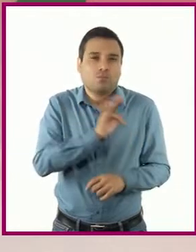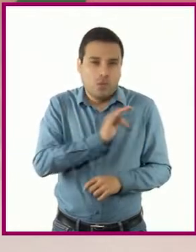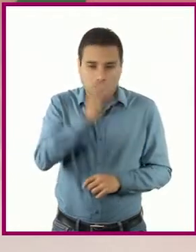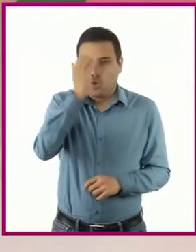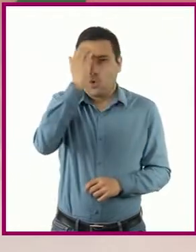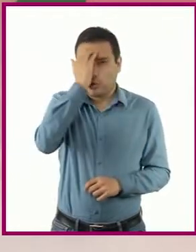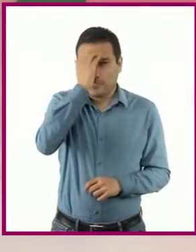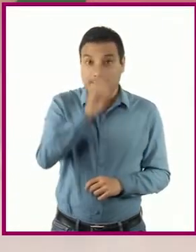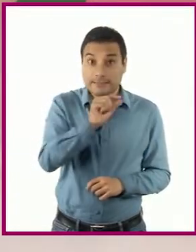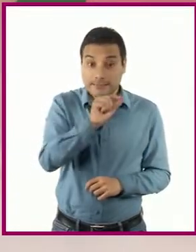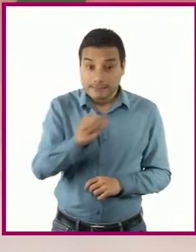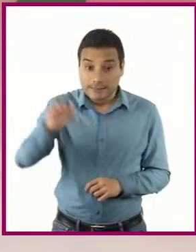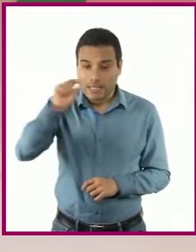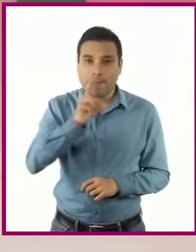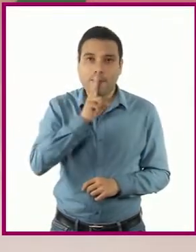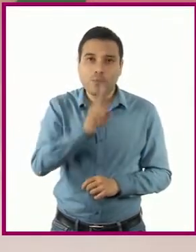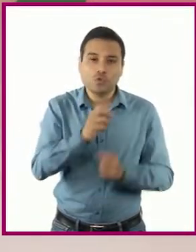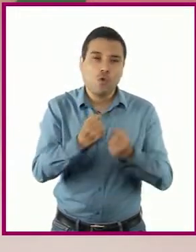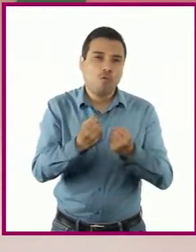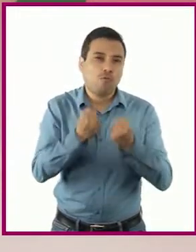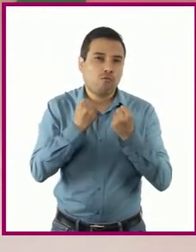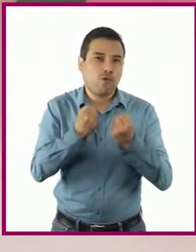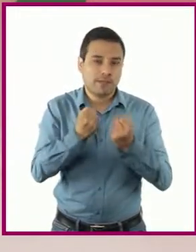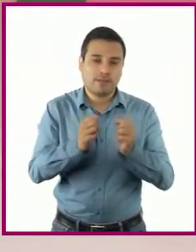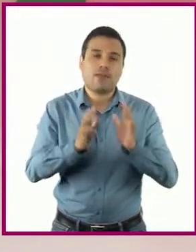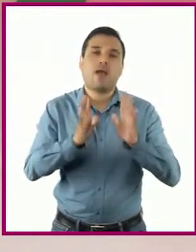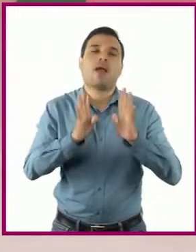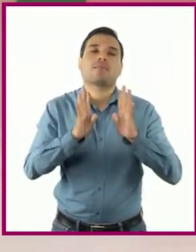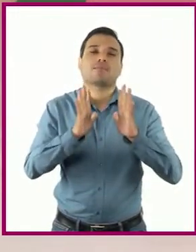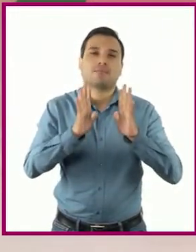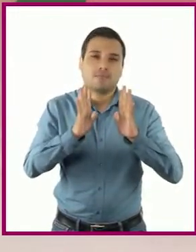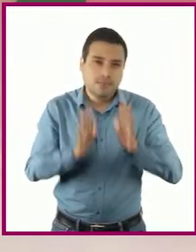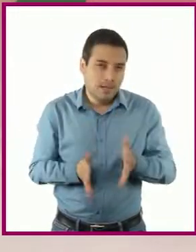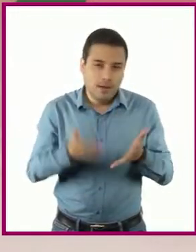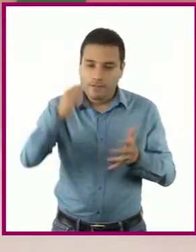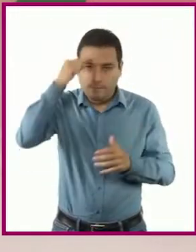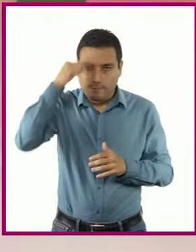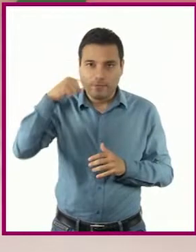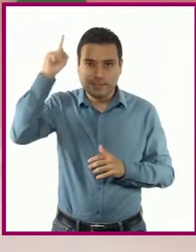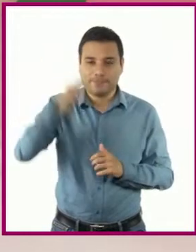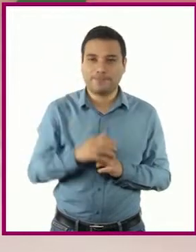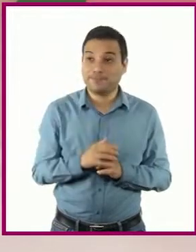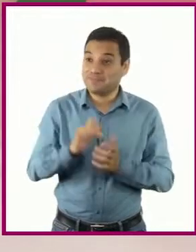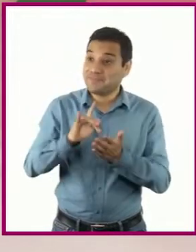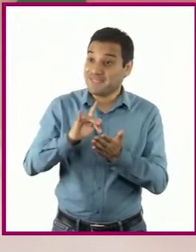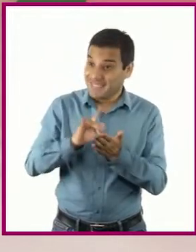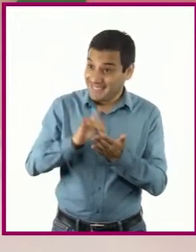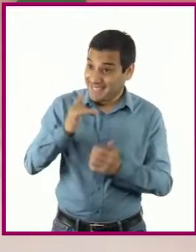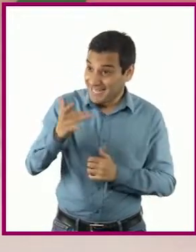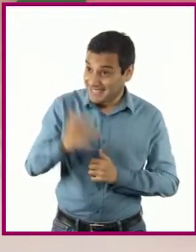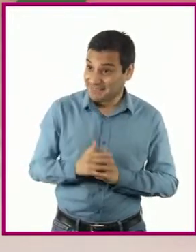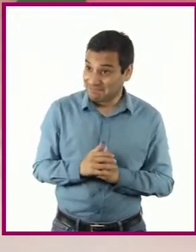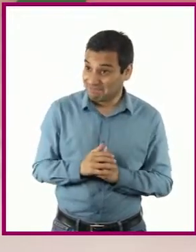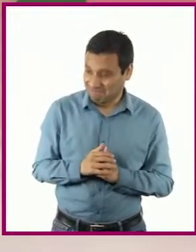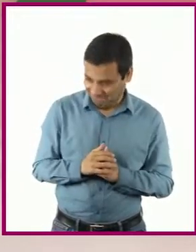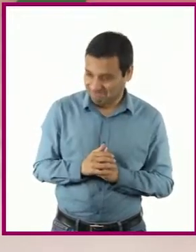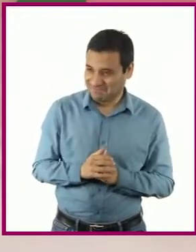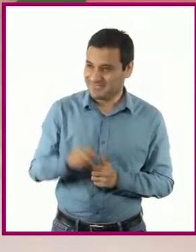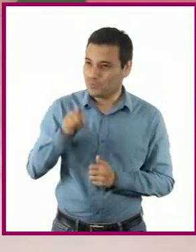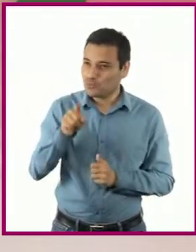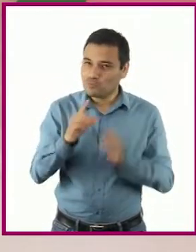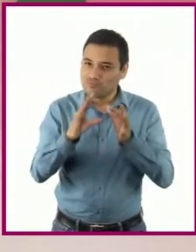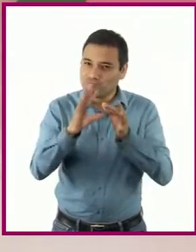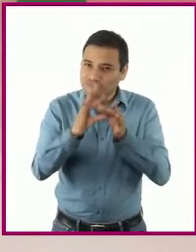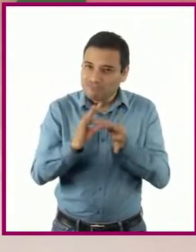esta forma, garantizamos su correcta pronunciación y comprensión. Muchas gracias, Elena, por ayudarnos a